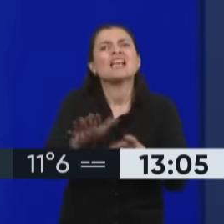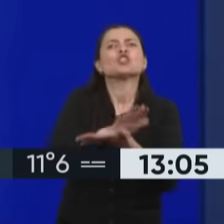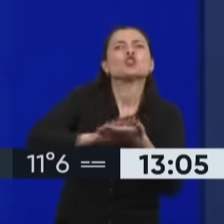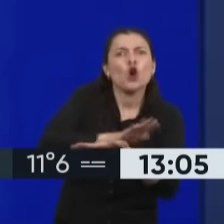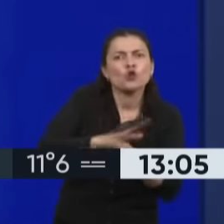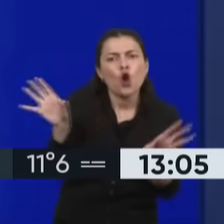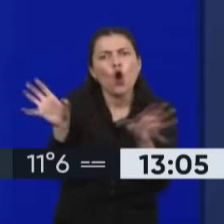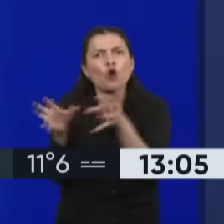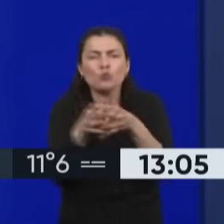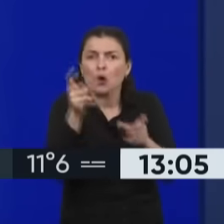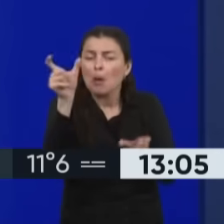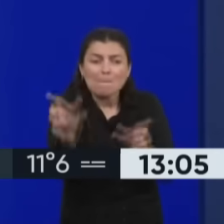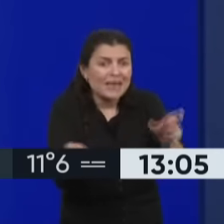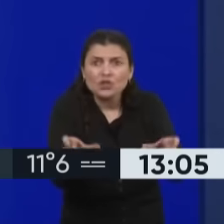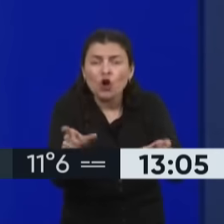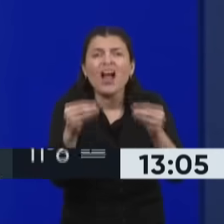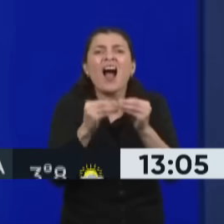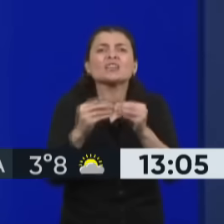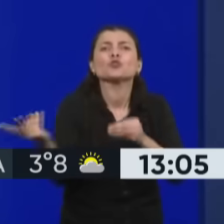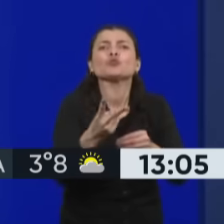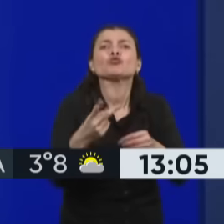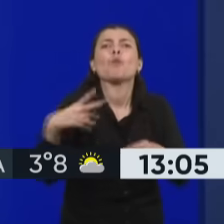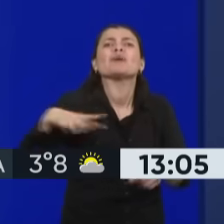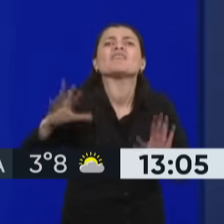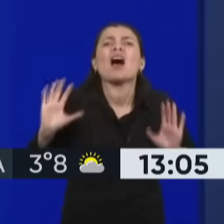se manifiesta en el mercado de cambios.